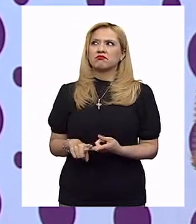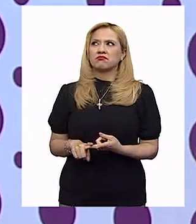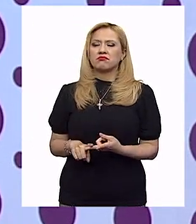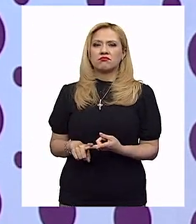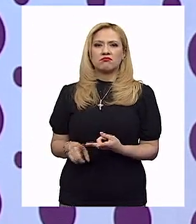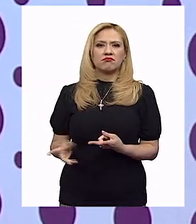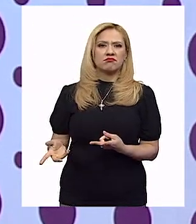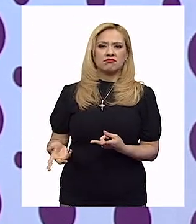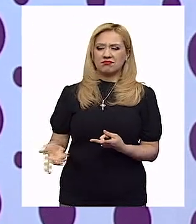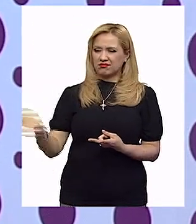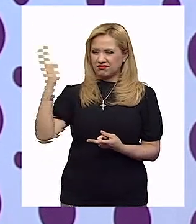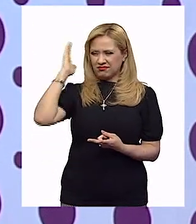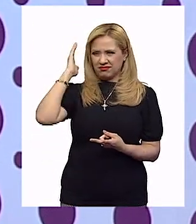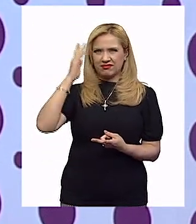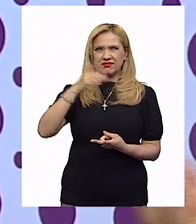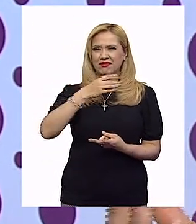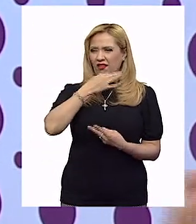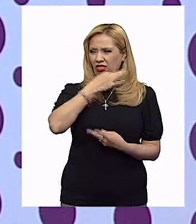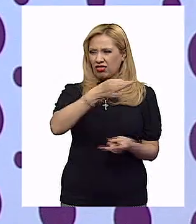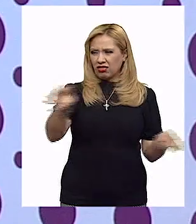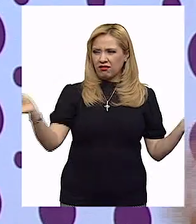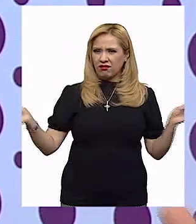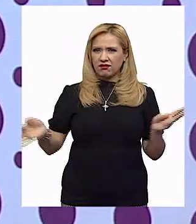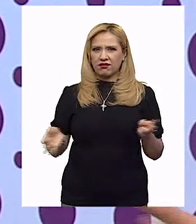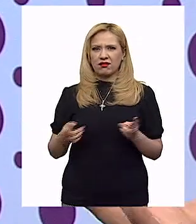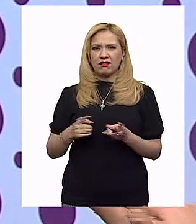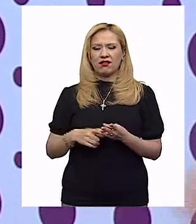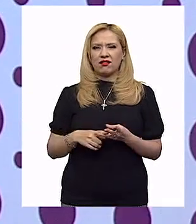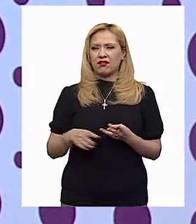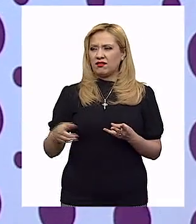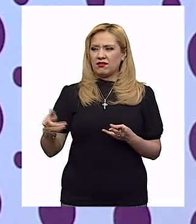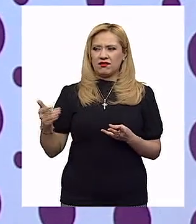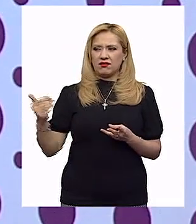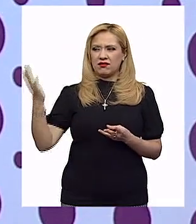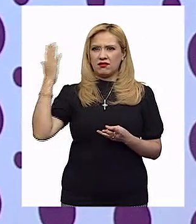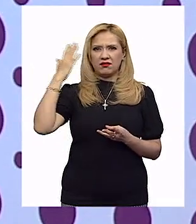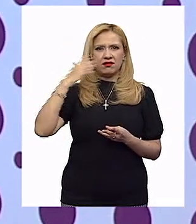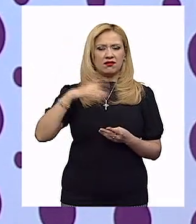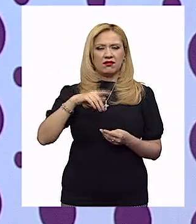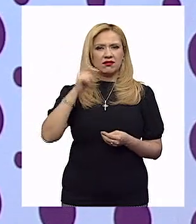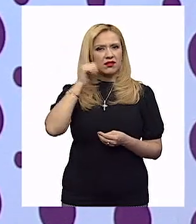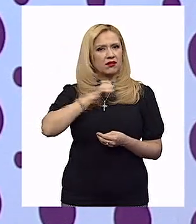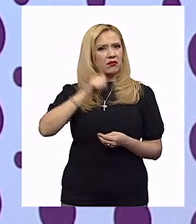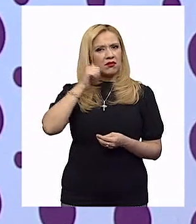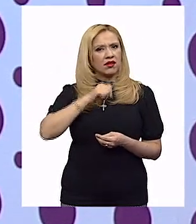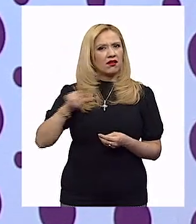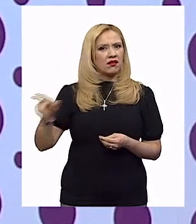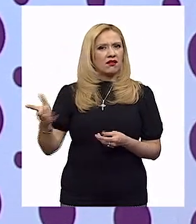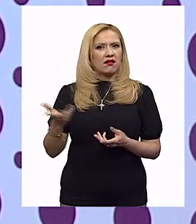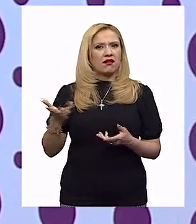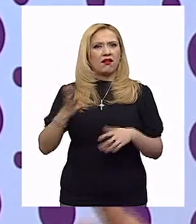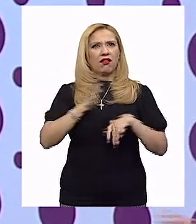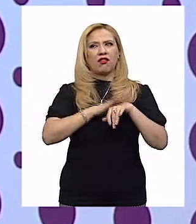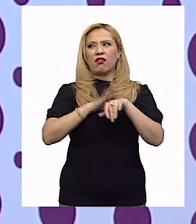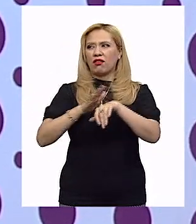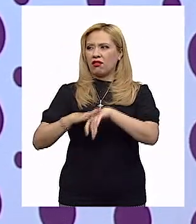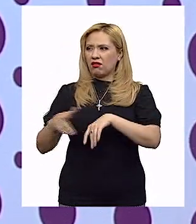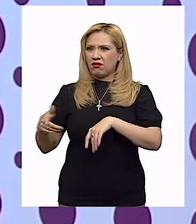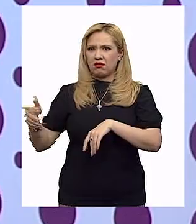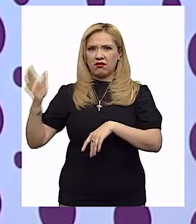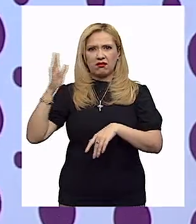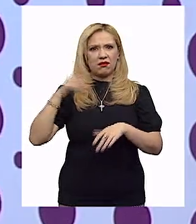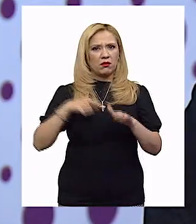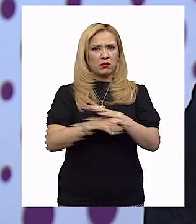los chismosos o como tal el soplón, ¿no? Que es la definición de whistleblower. Entonces se requiere avanzar más con